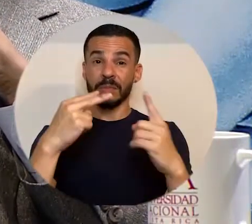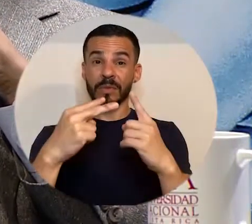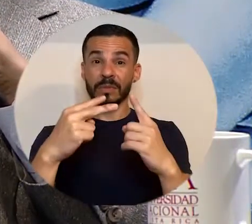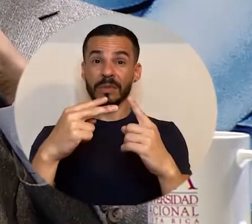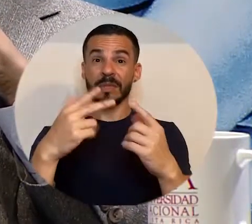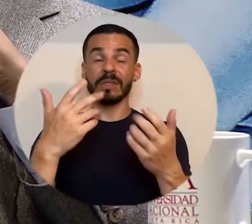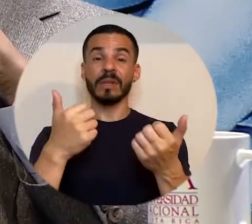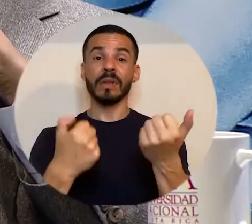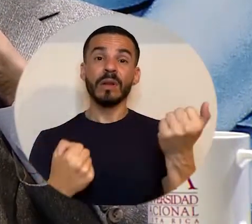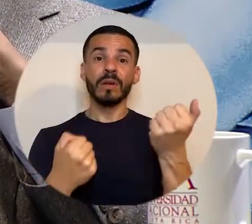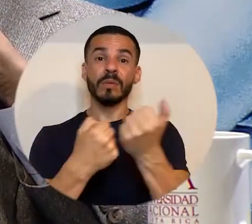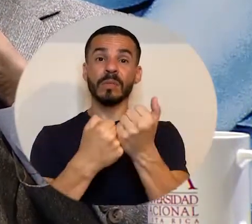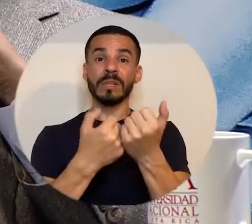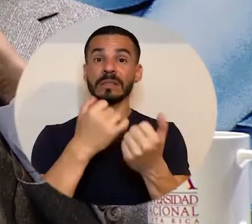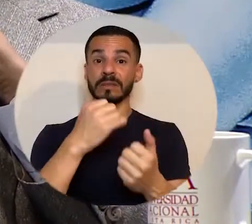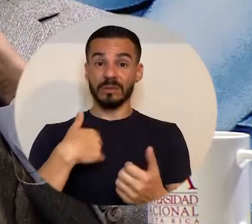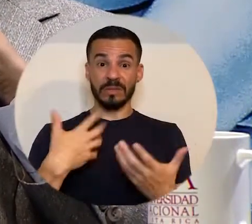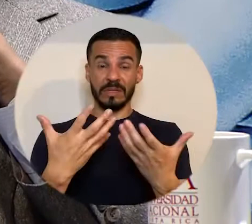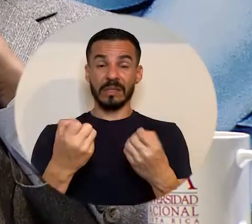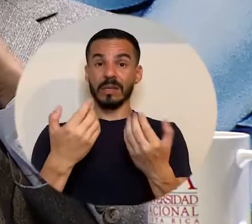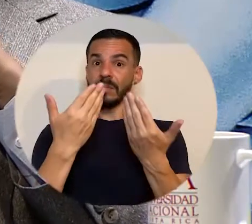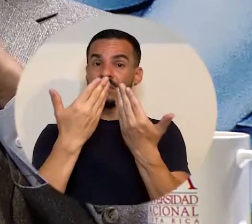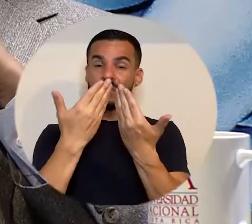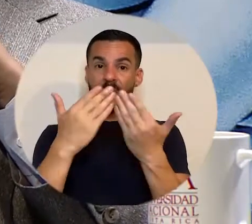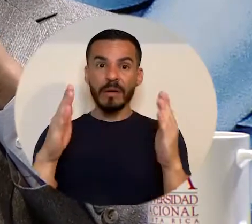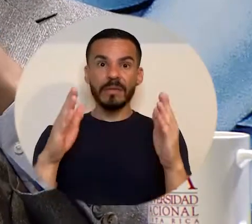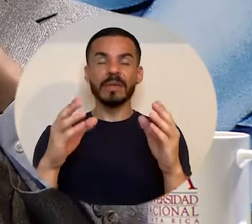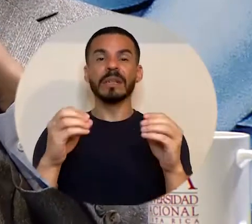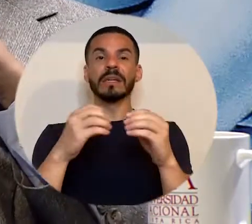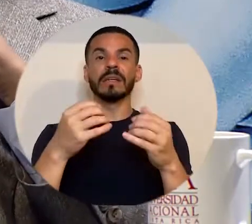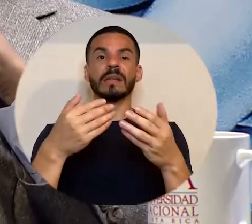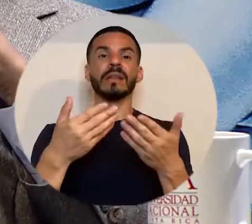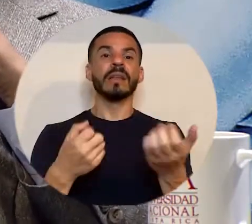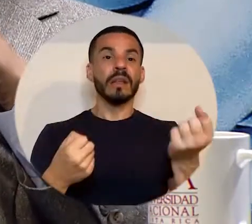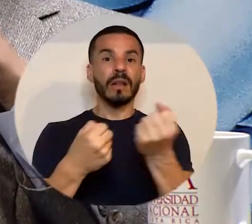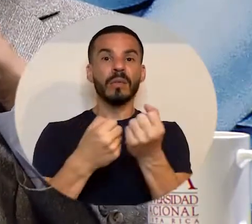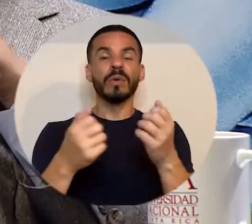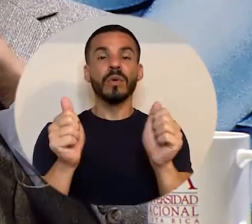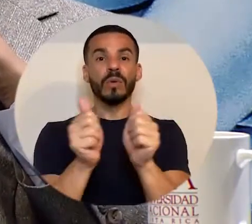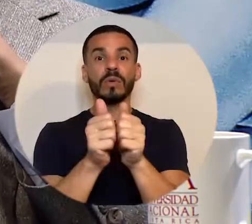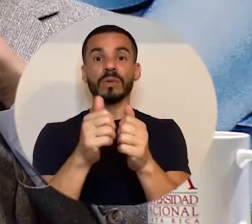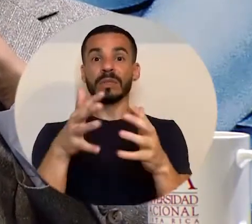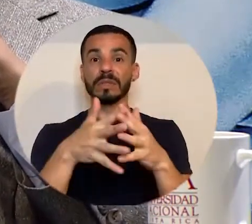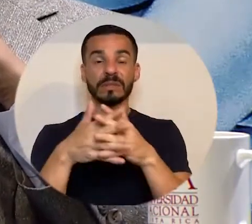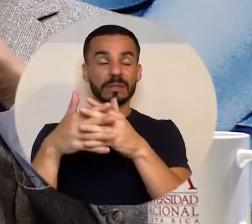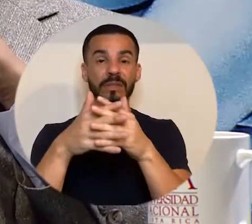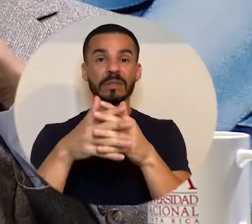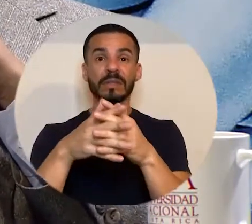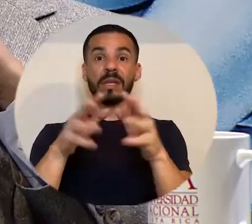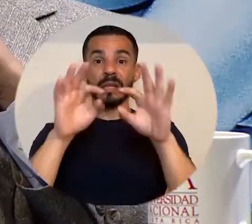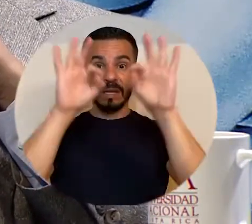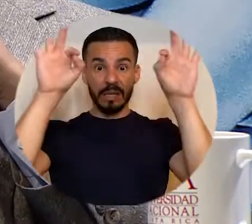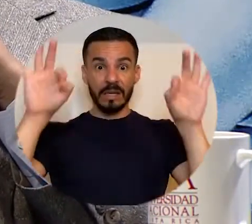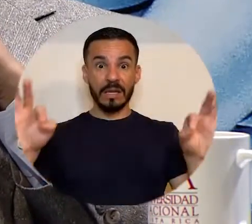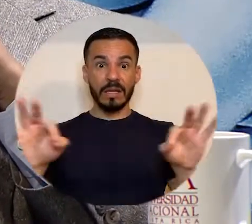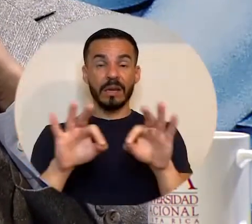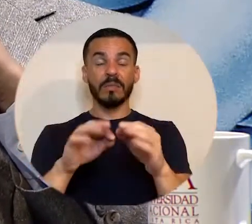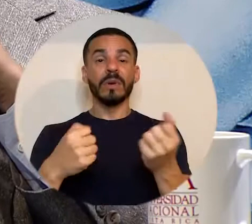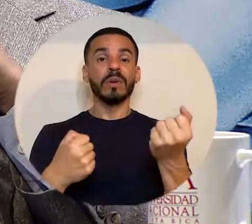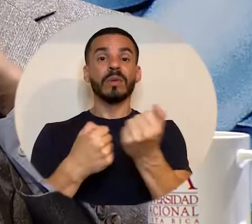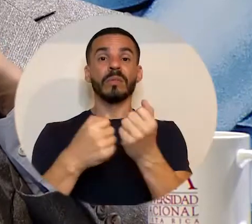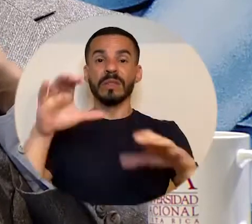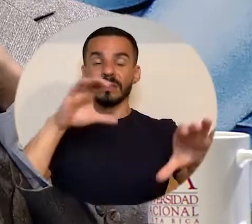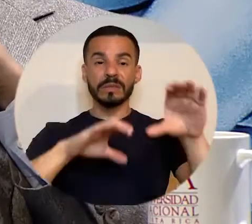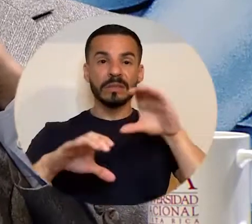Pero desde el punto de vista de la cooperación, si nosotros queremos ampliar las líneas de cooperación con los Estados Unidos, el marco de